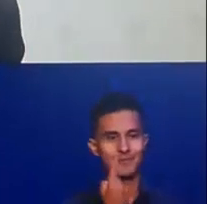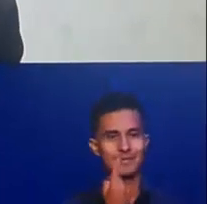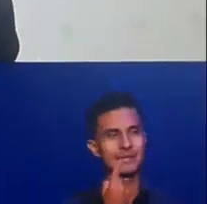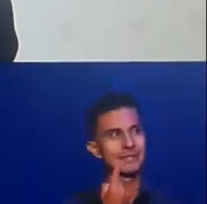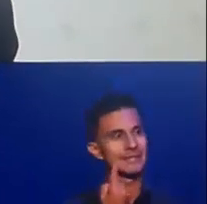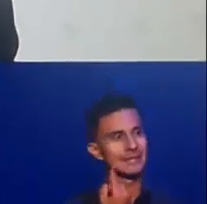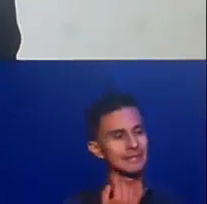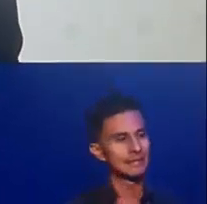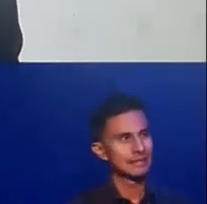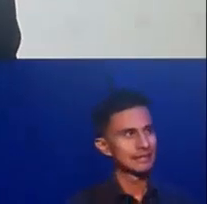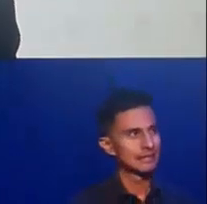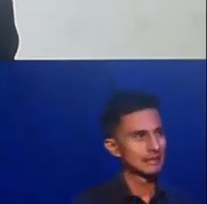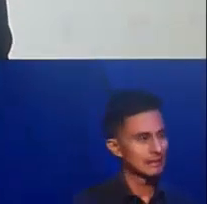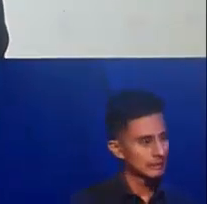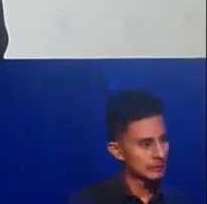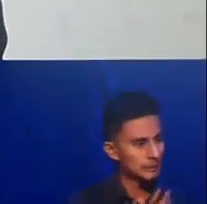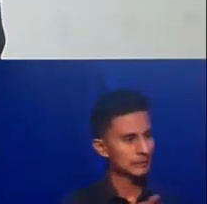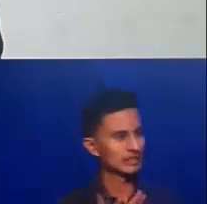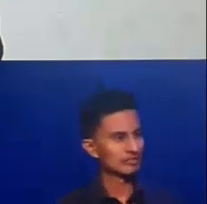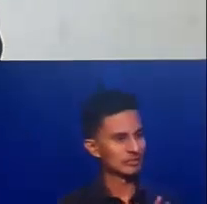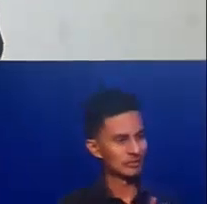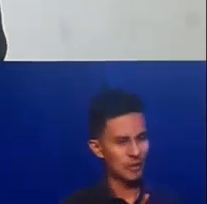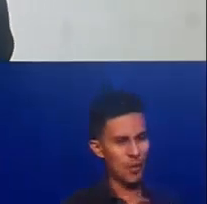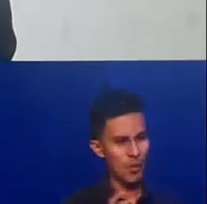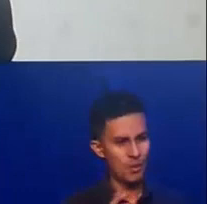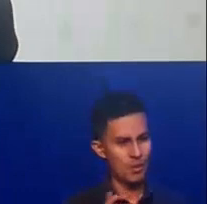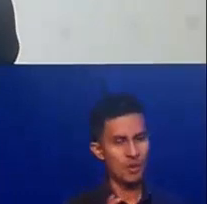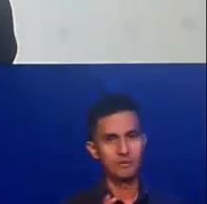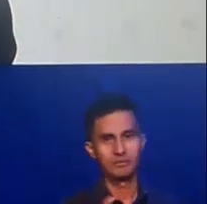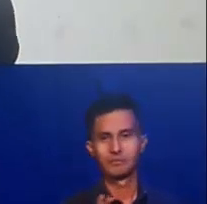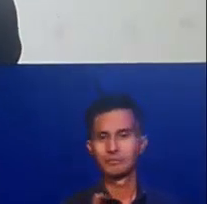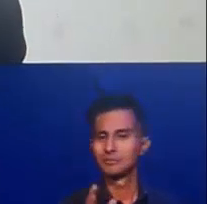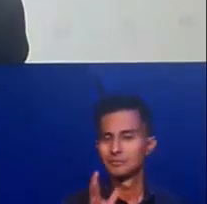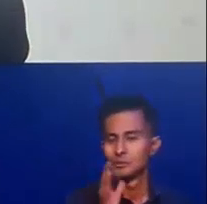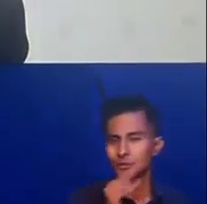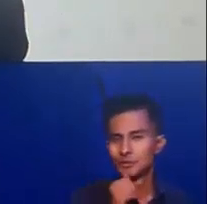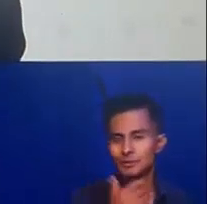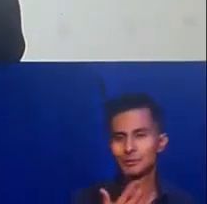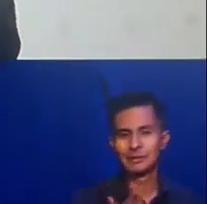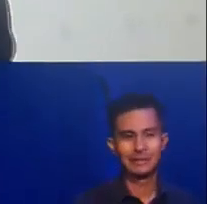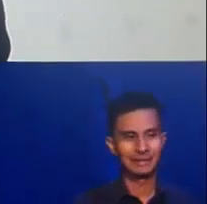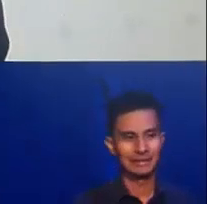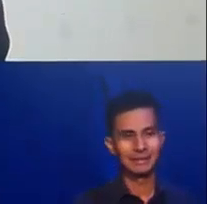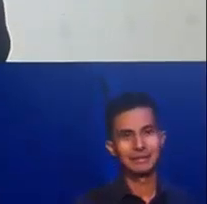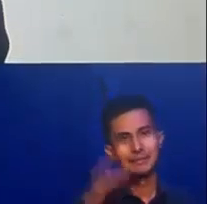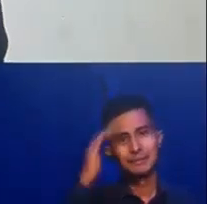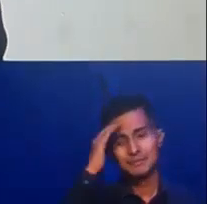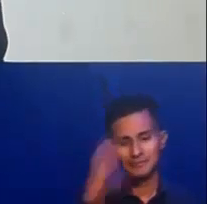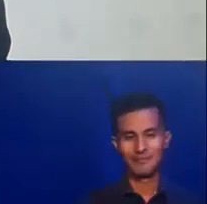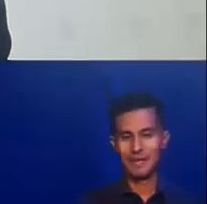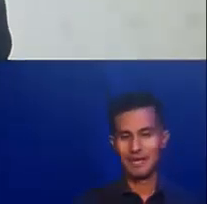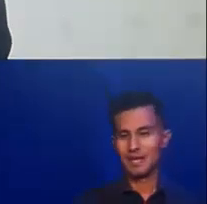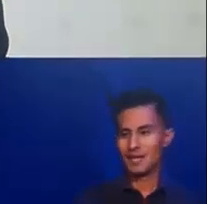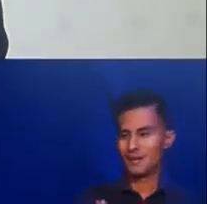comportamiento epidemiológico de esta enfermedad. No podemos sacrificar el esfuerzo de todos los guanajuatenses por un espacio, por